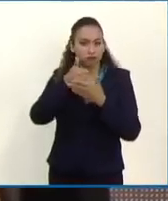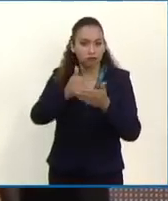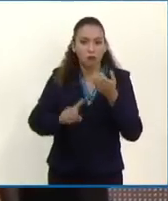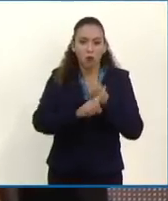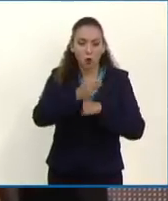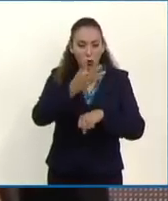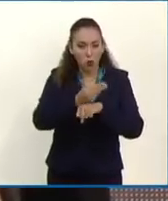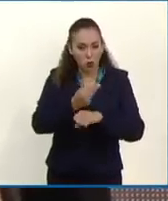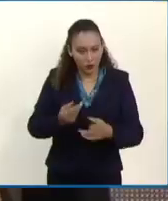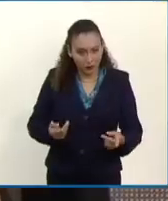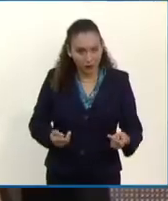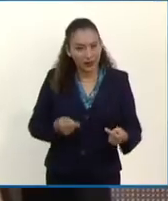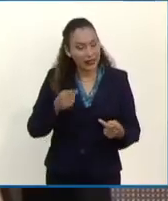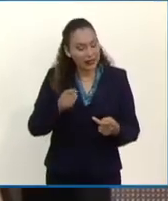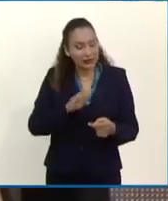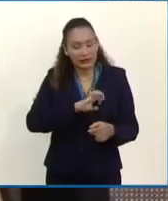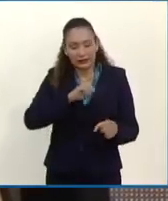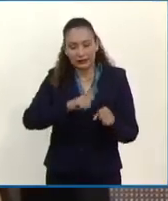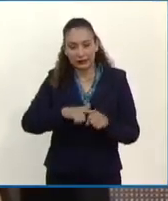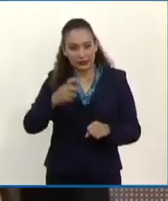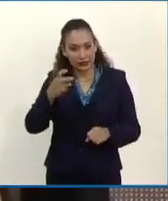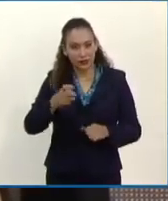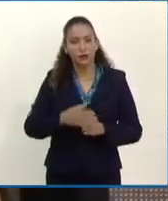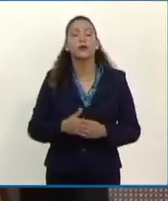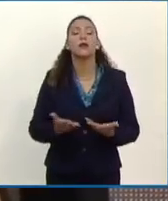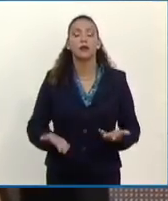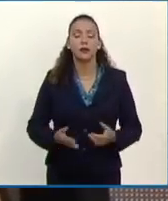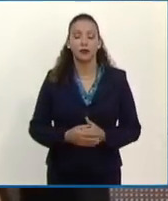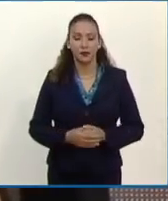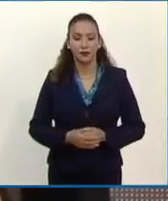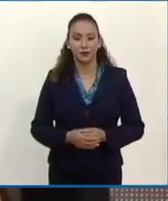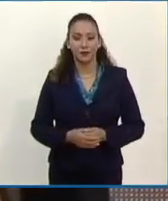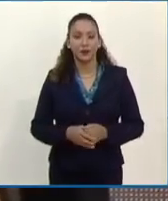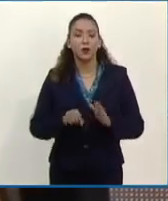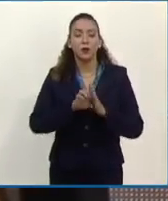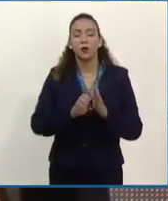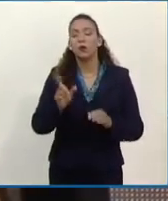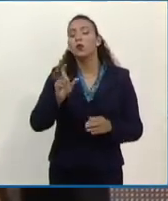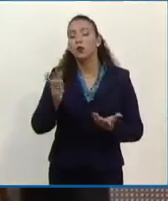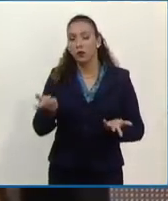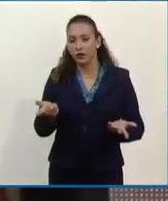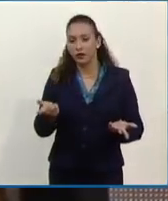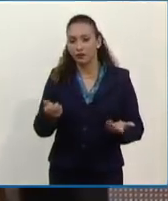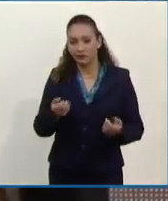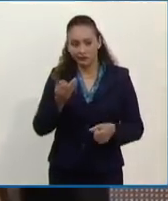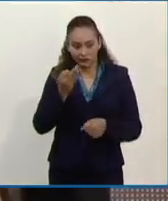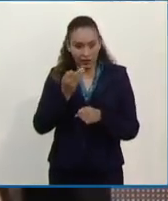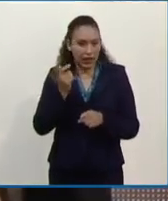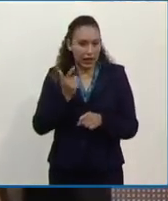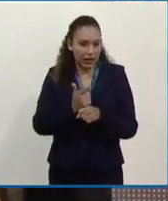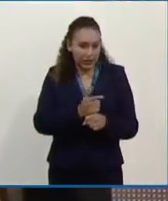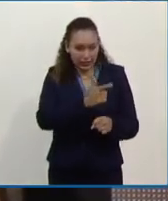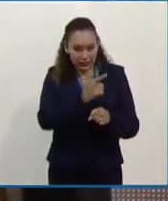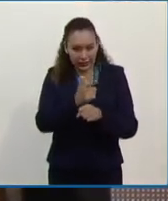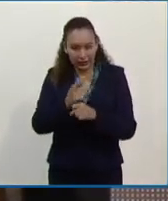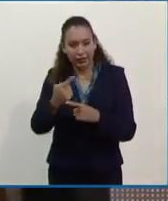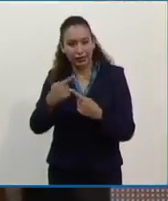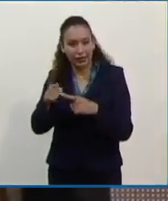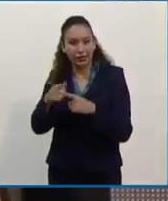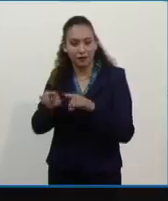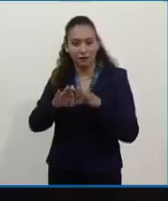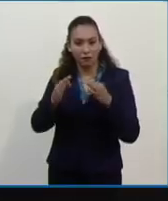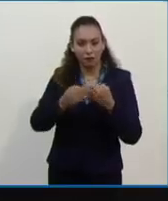del arbitraje en particular. Y expreso esto en momentos donde se vislumbran grandes cambios para el sistema jurídico